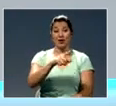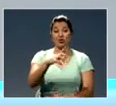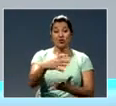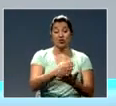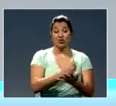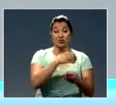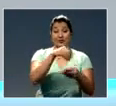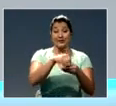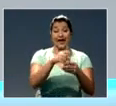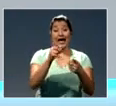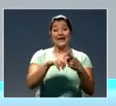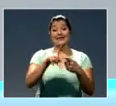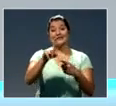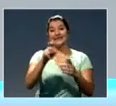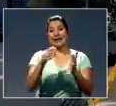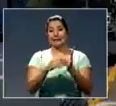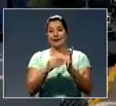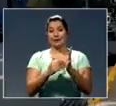millones de colones al año.